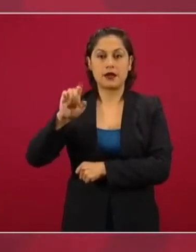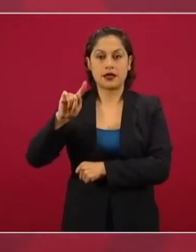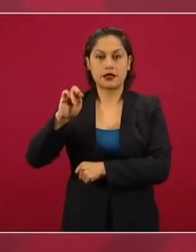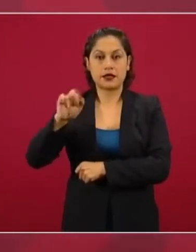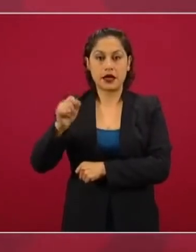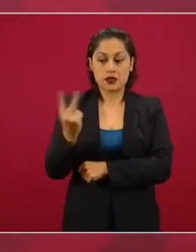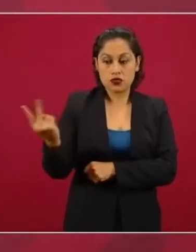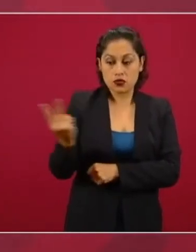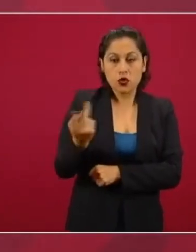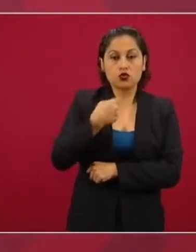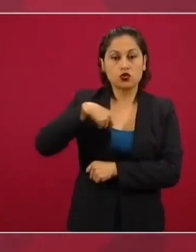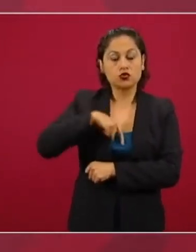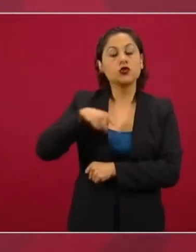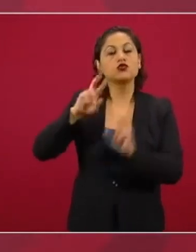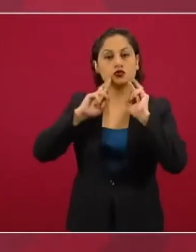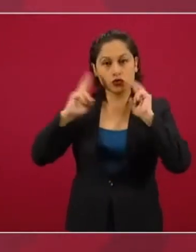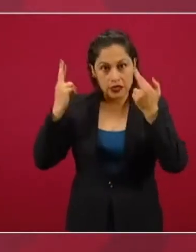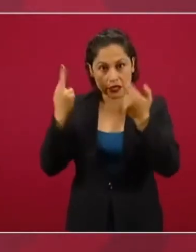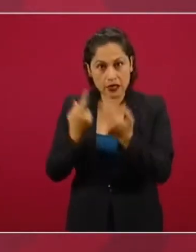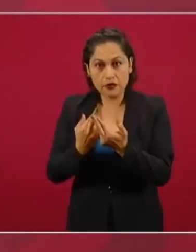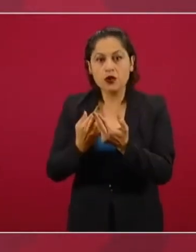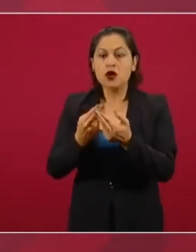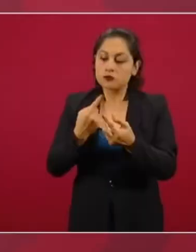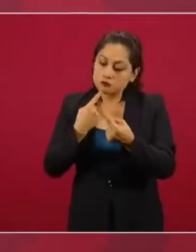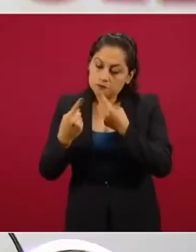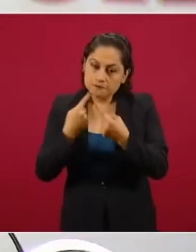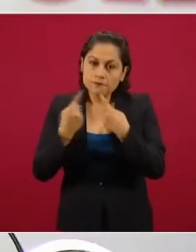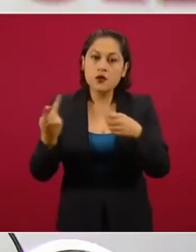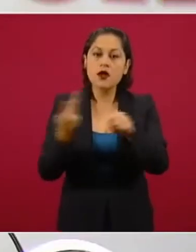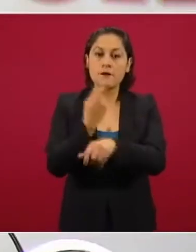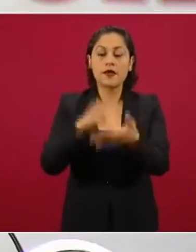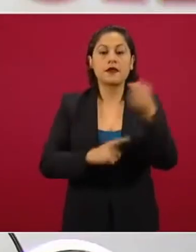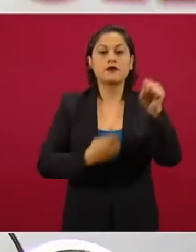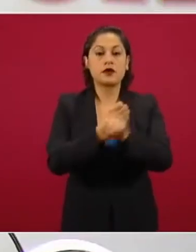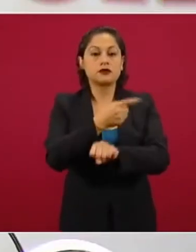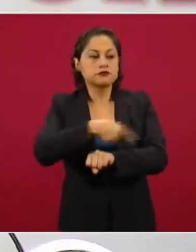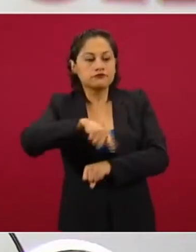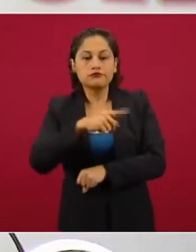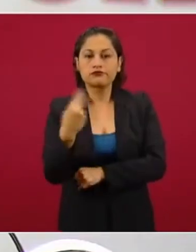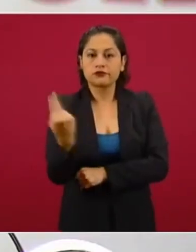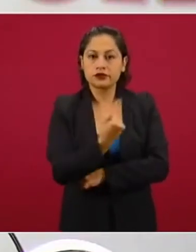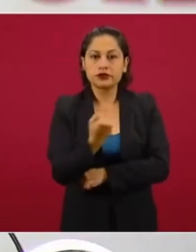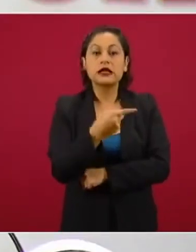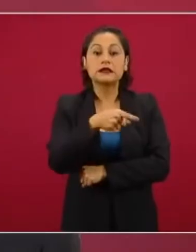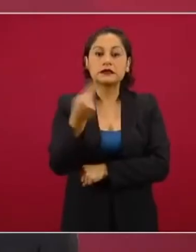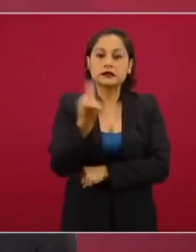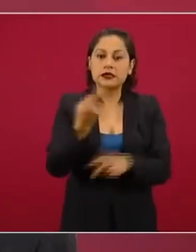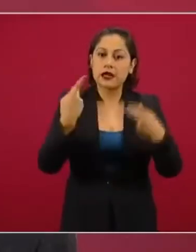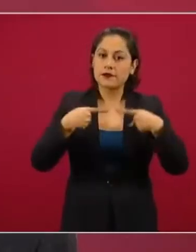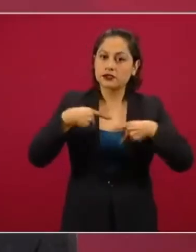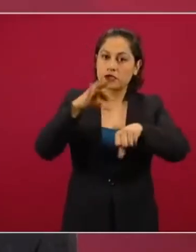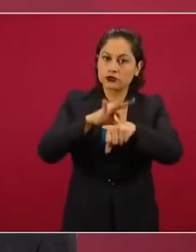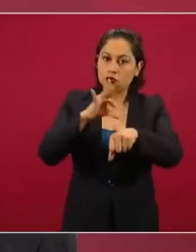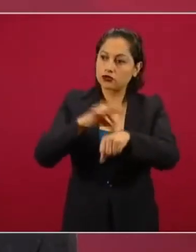y él identificamos cuáles son las necesidades del Estado. Había necesidades específicas en personal médico y